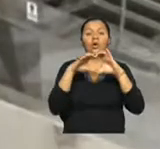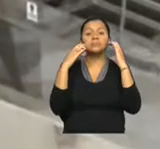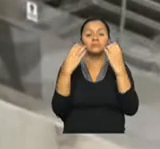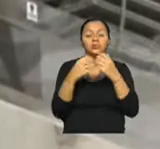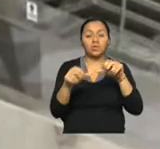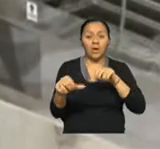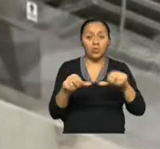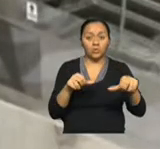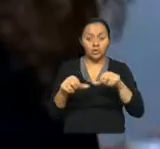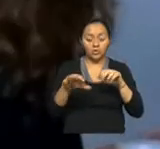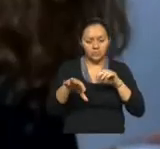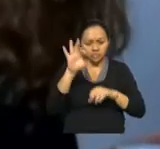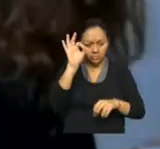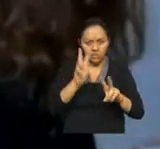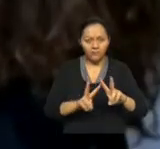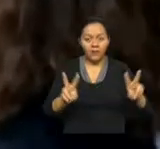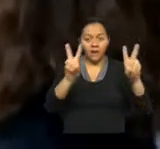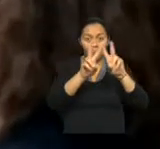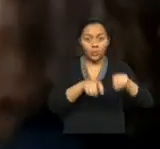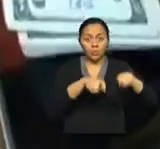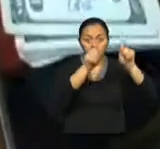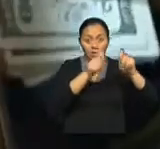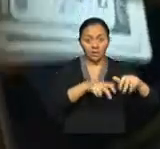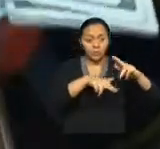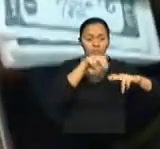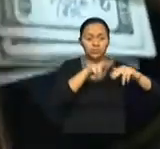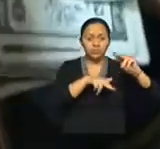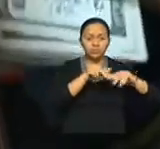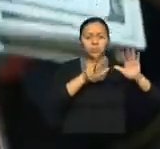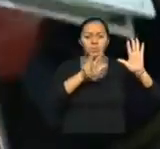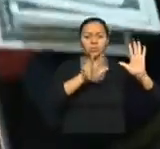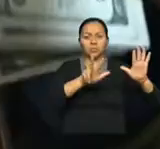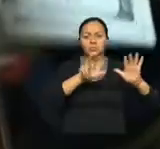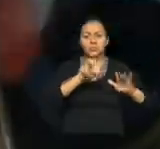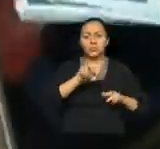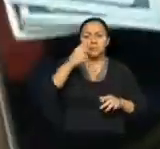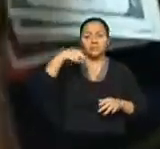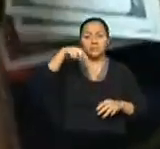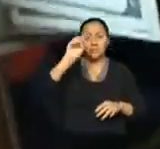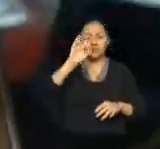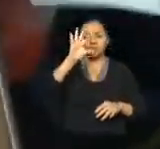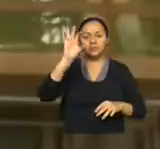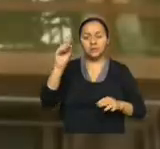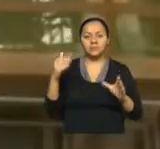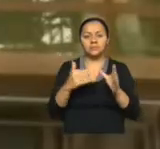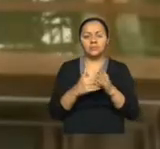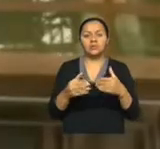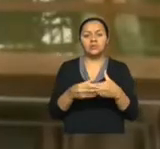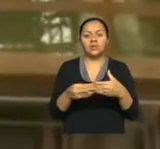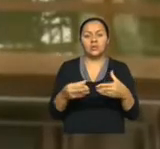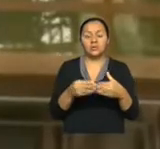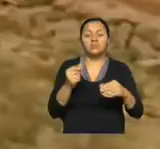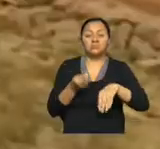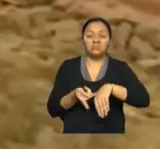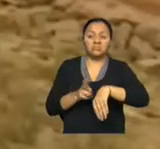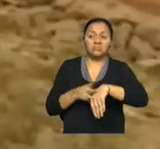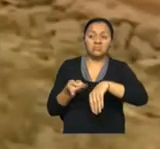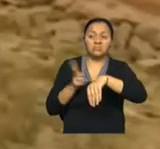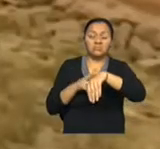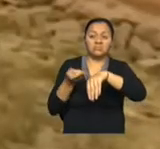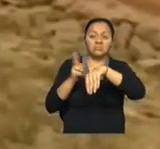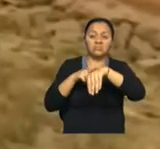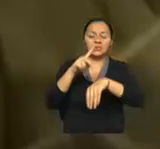Auditora sostuvo que el valor inicial del contrato de construcción fue de 80.5 millones de dólares y sufrió un incremento de